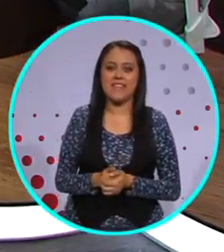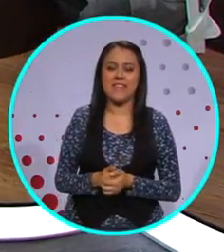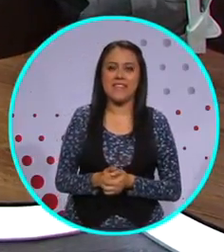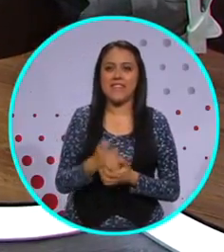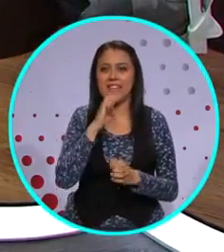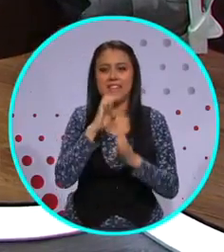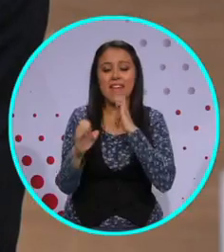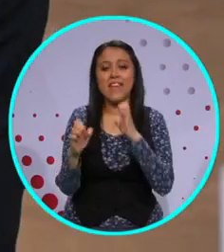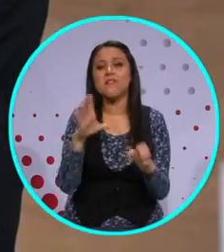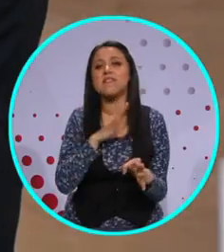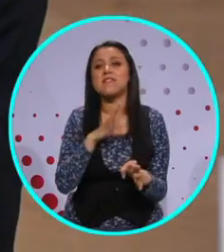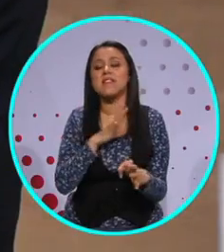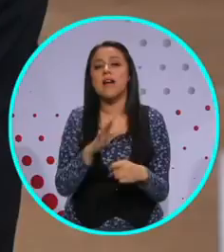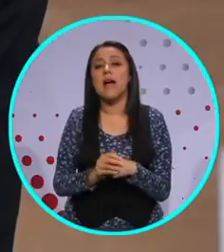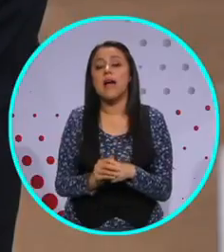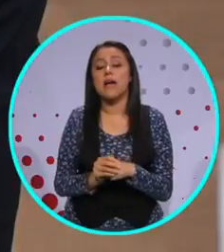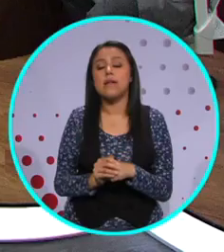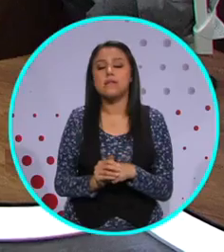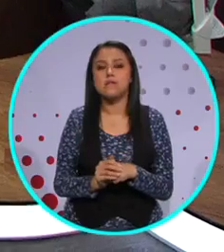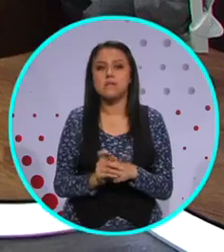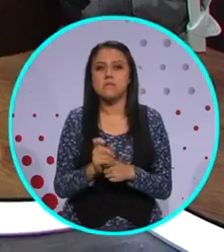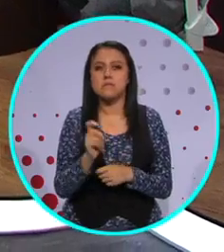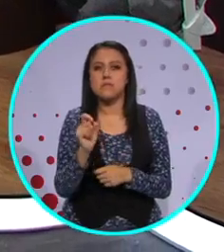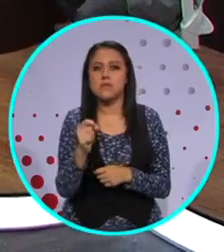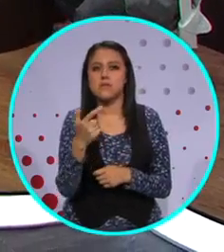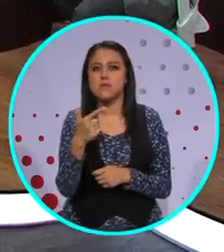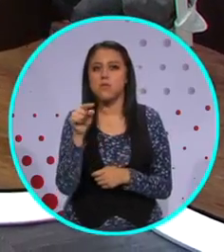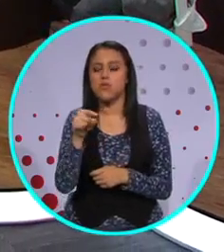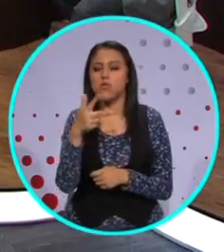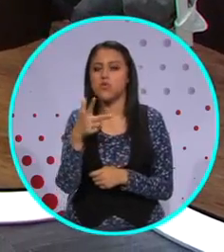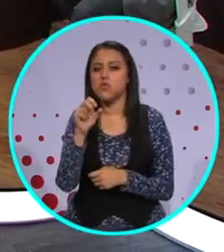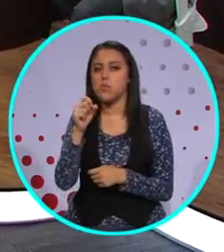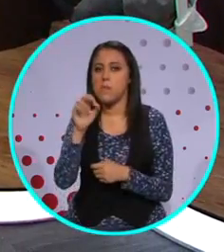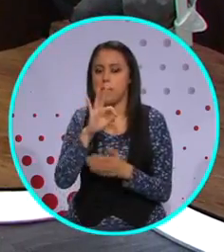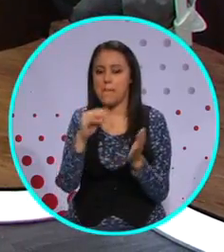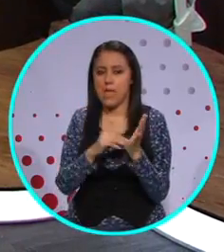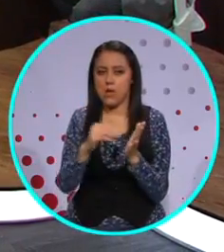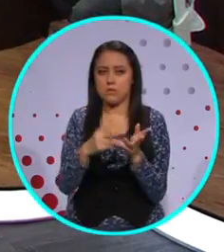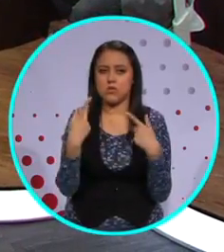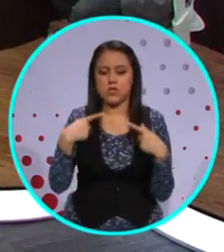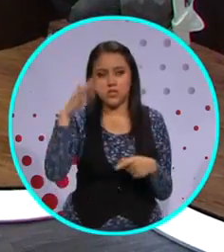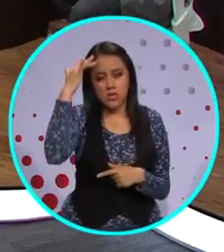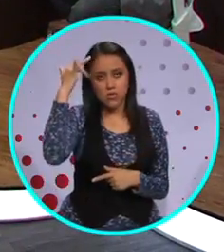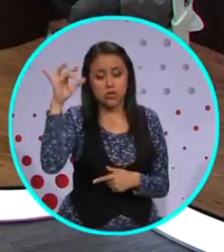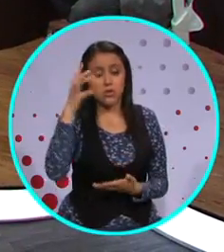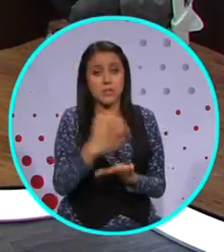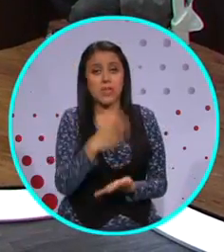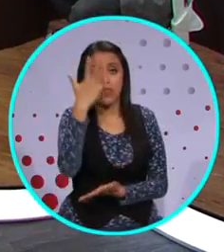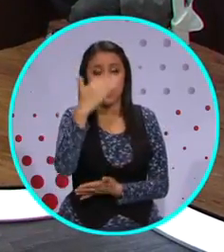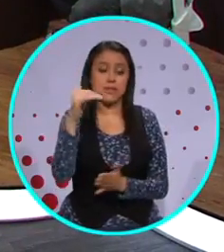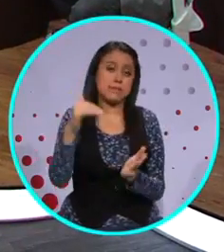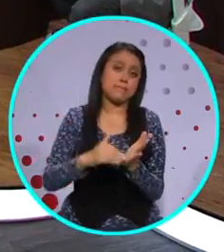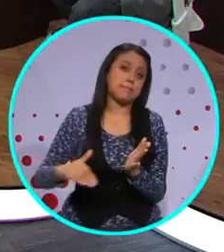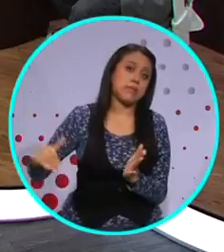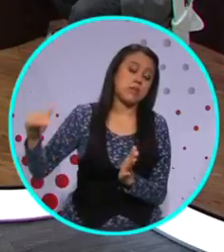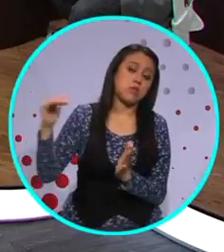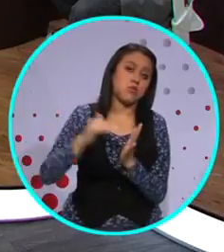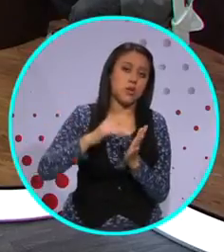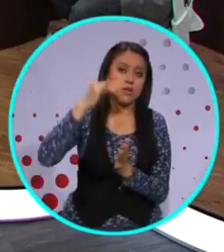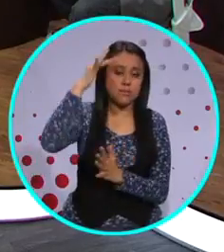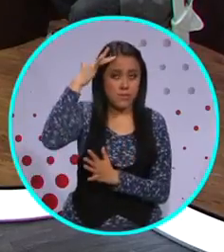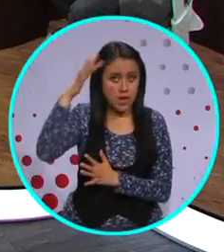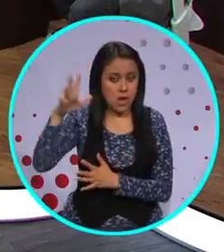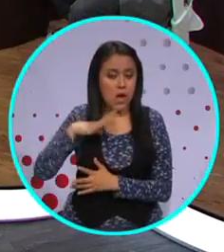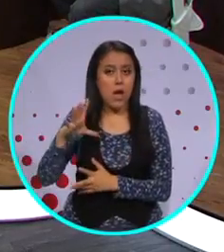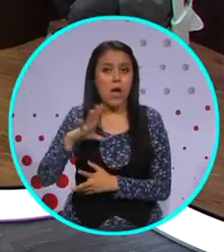millones de adultos que hay en este país el inegi nos dice que solamente 10 millones 10 millones de mexicanos